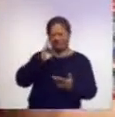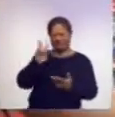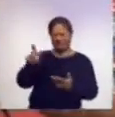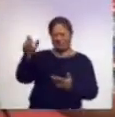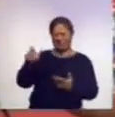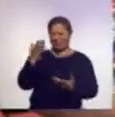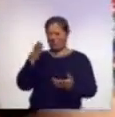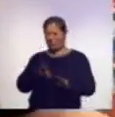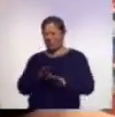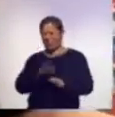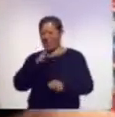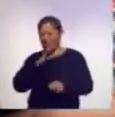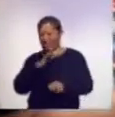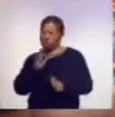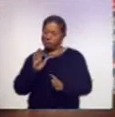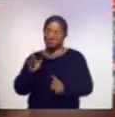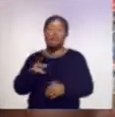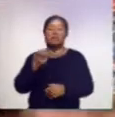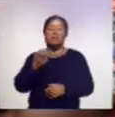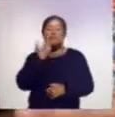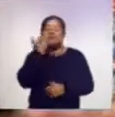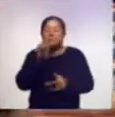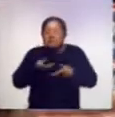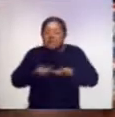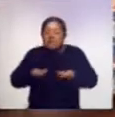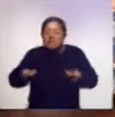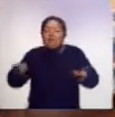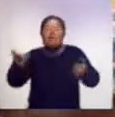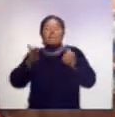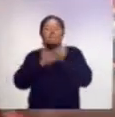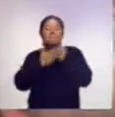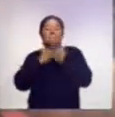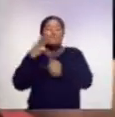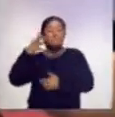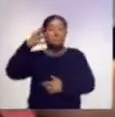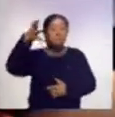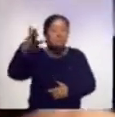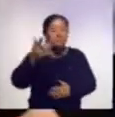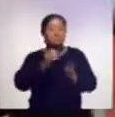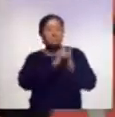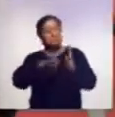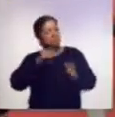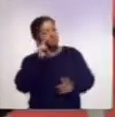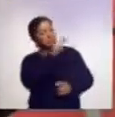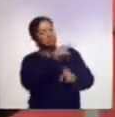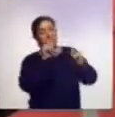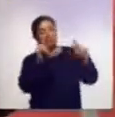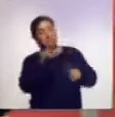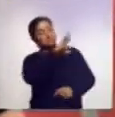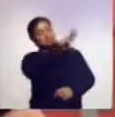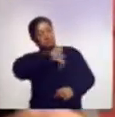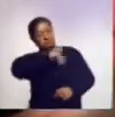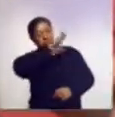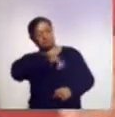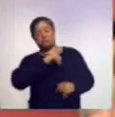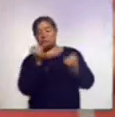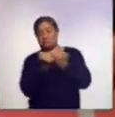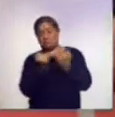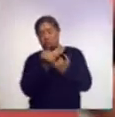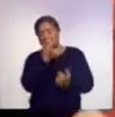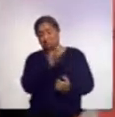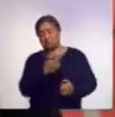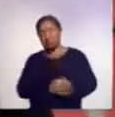calidad para que el día de mañana pues seamos un ejemplo y este sea un pues